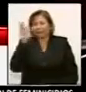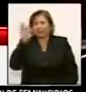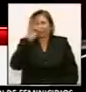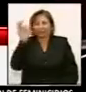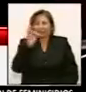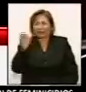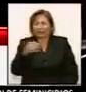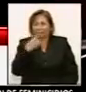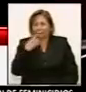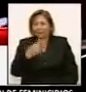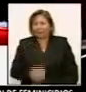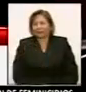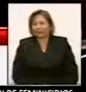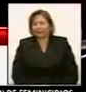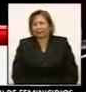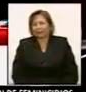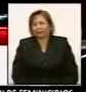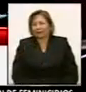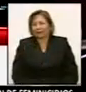son rojas.